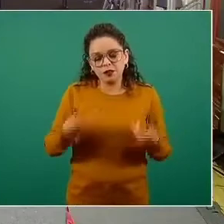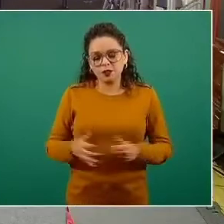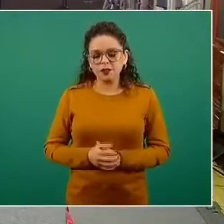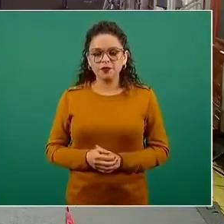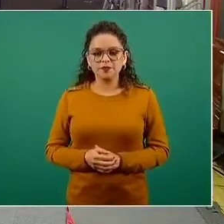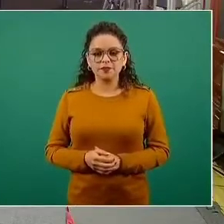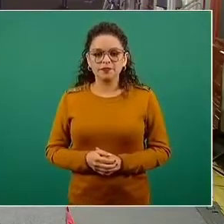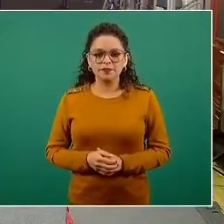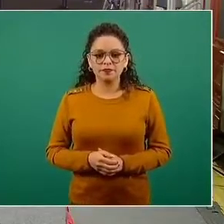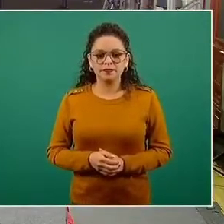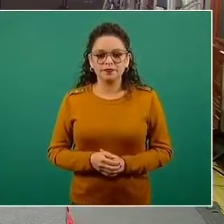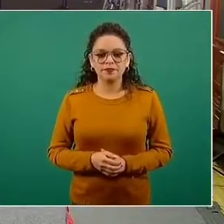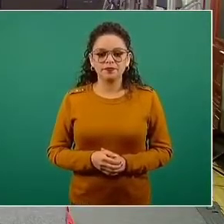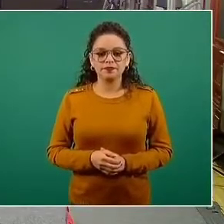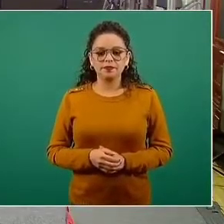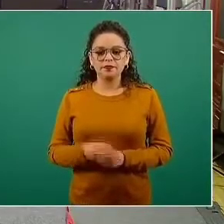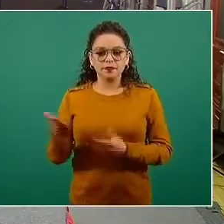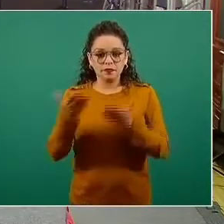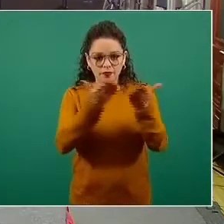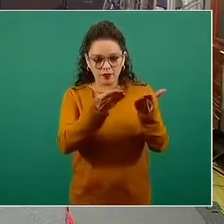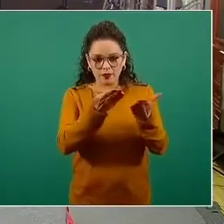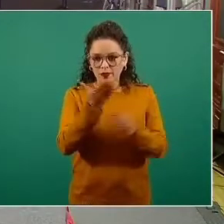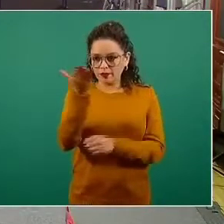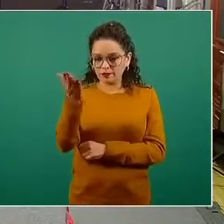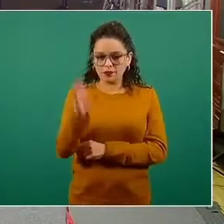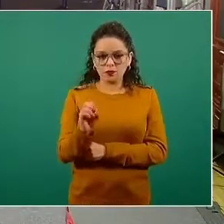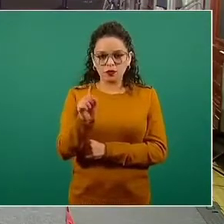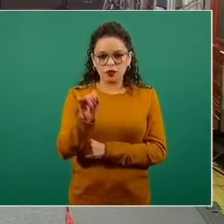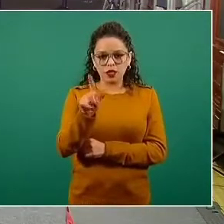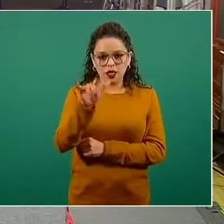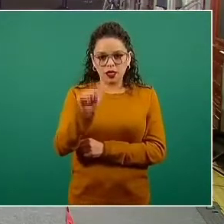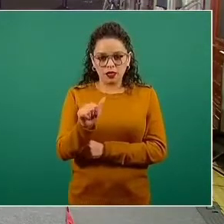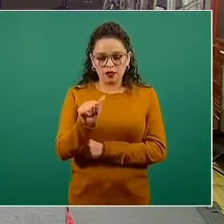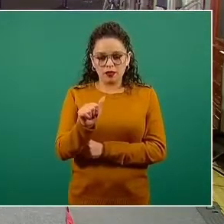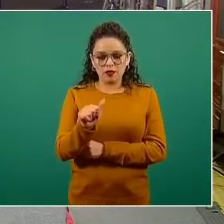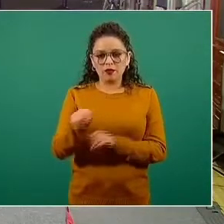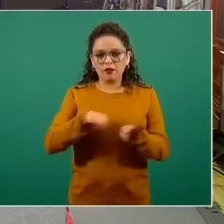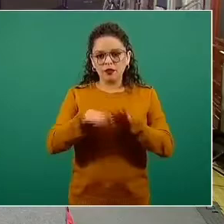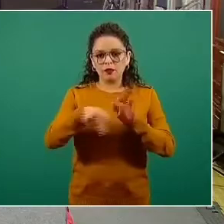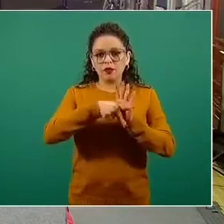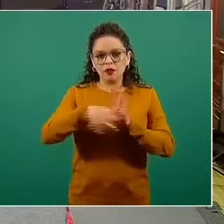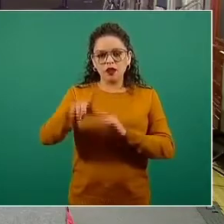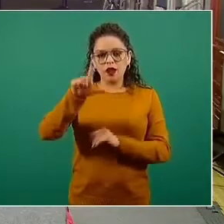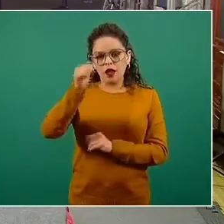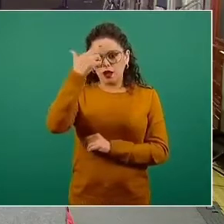lado, Otilia, de Diario La Razón.